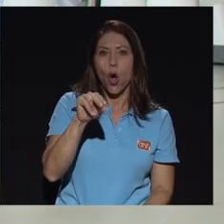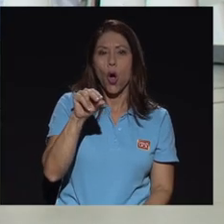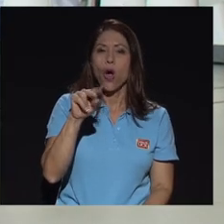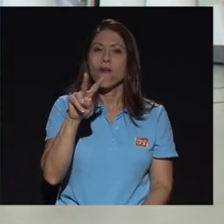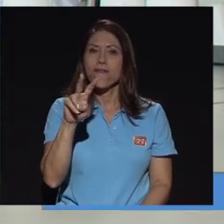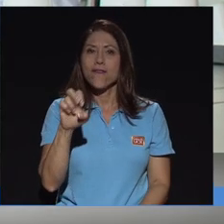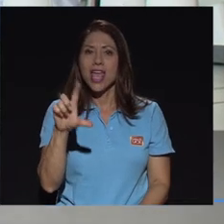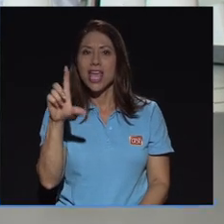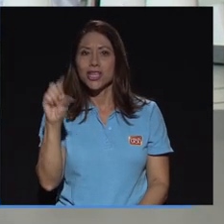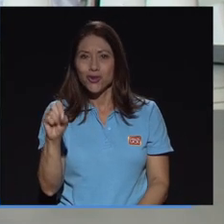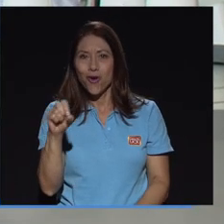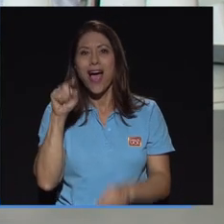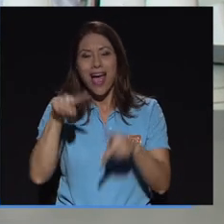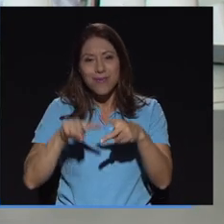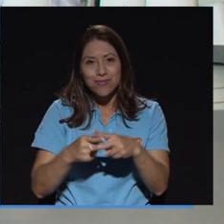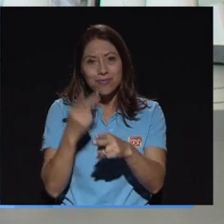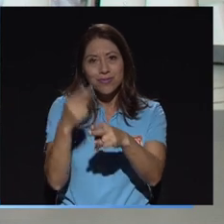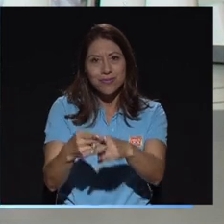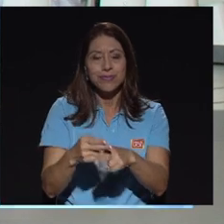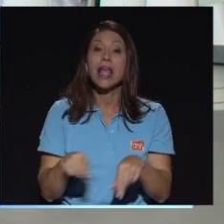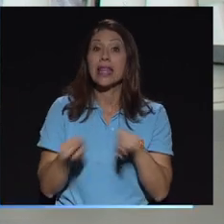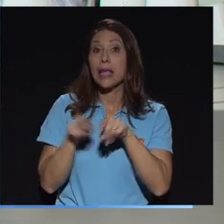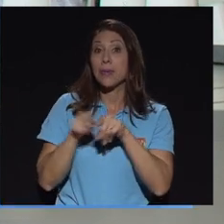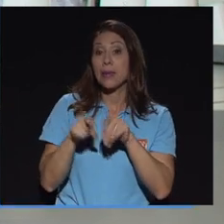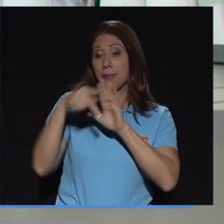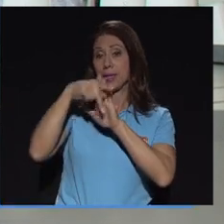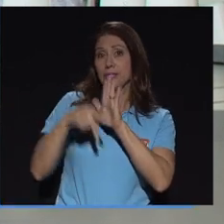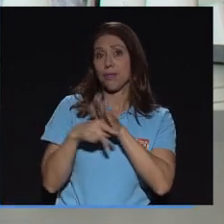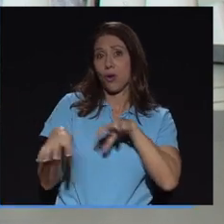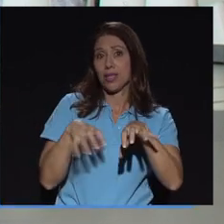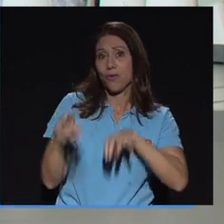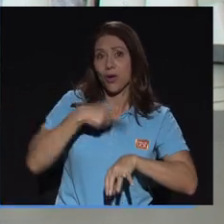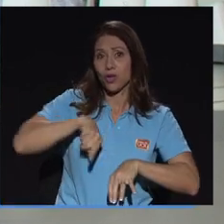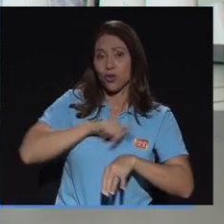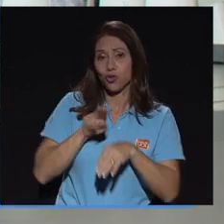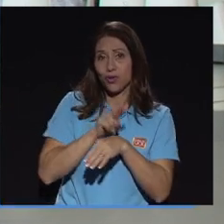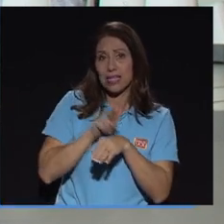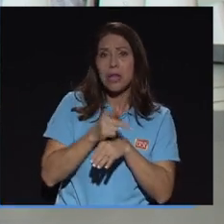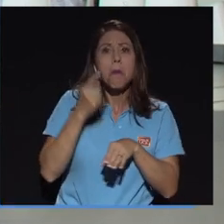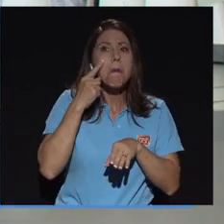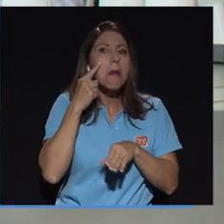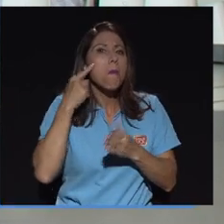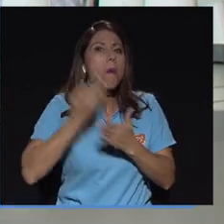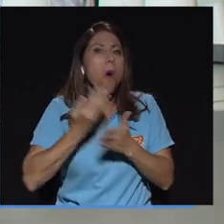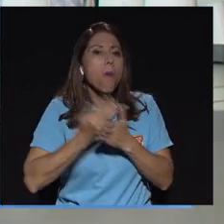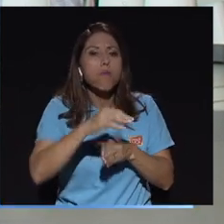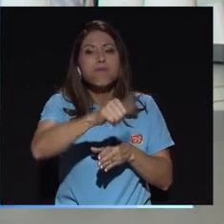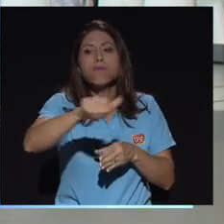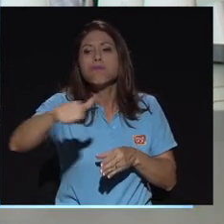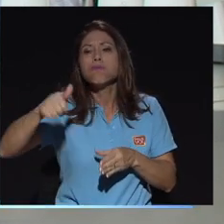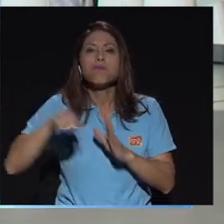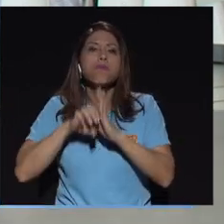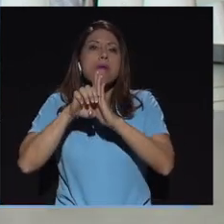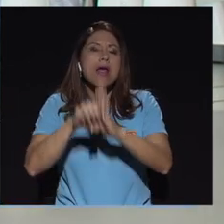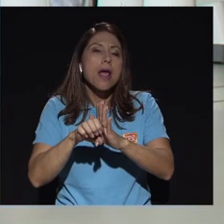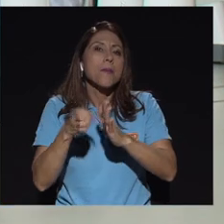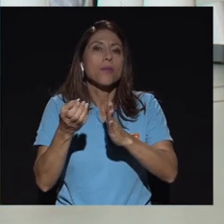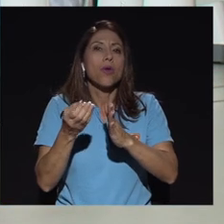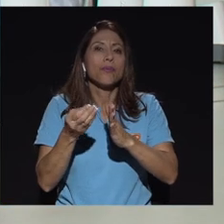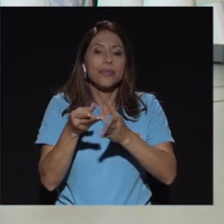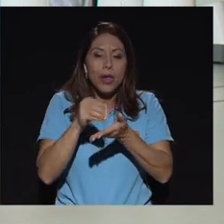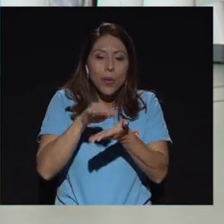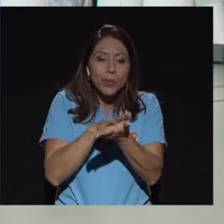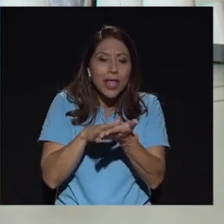También queremos ver si se pueden implementar el principio activo que estamos utilizando en otras formulaciones, ya sea cremas